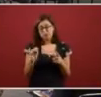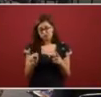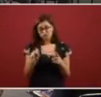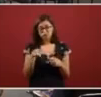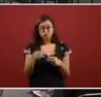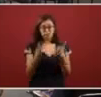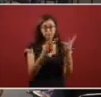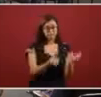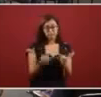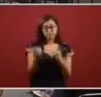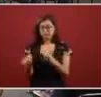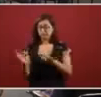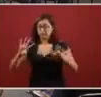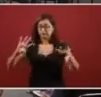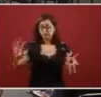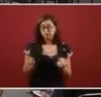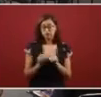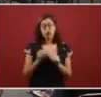En total,